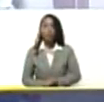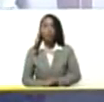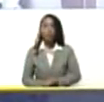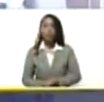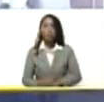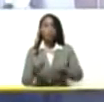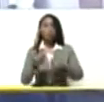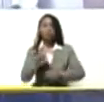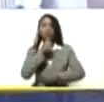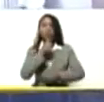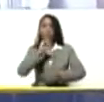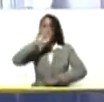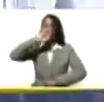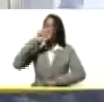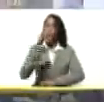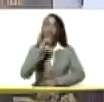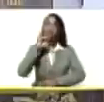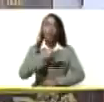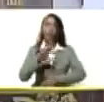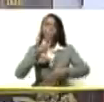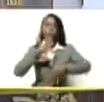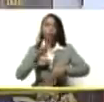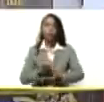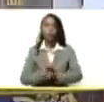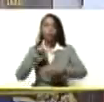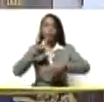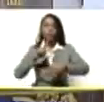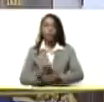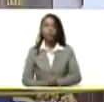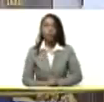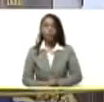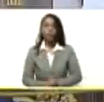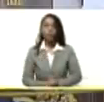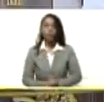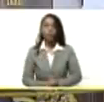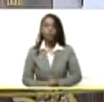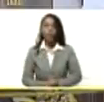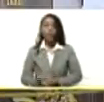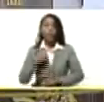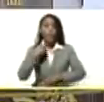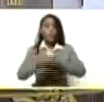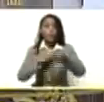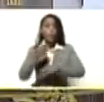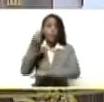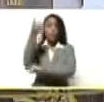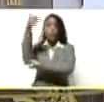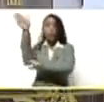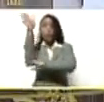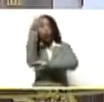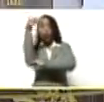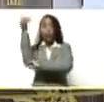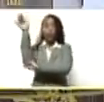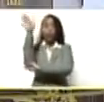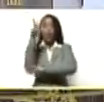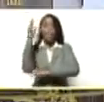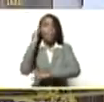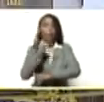para quienes amamos la historia de américa latina y el caribe y nos volamos las banderas de bolívar